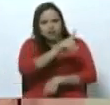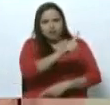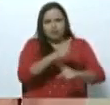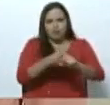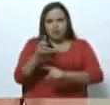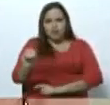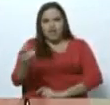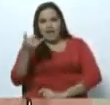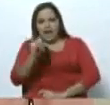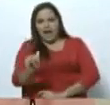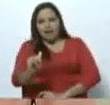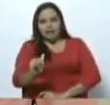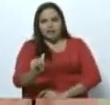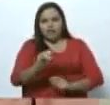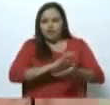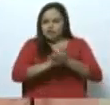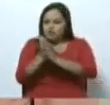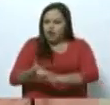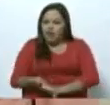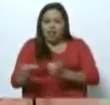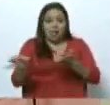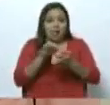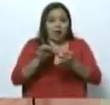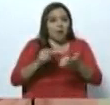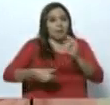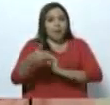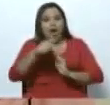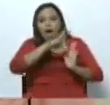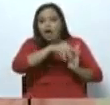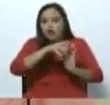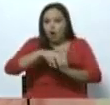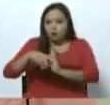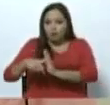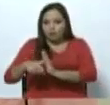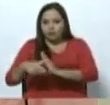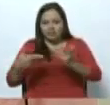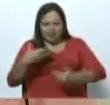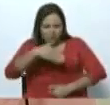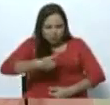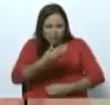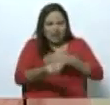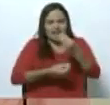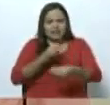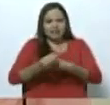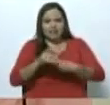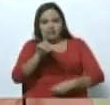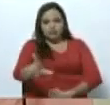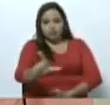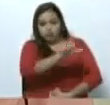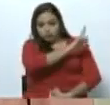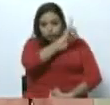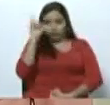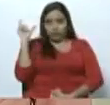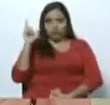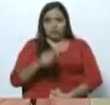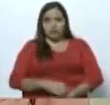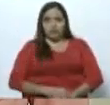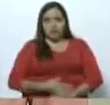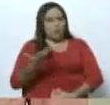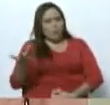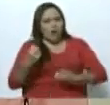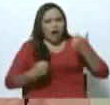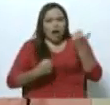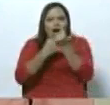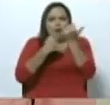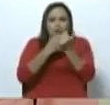ser la tumba del burocratismo y la corrupción. ¿Qué puede hacer el Partido Socialista Unido de Venezuela? ¿Cuál es el apoyo que